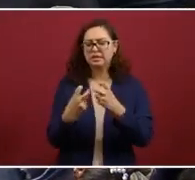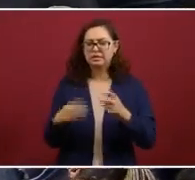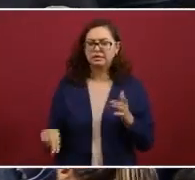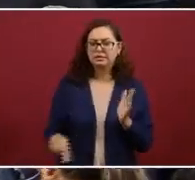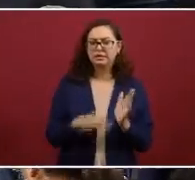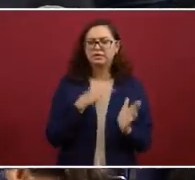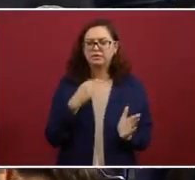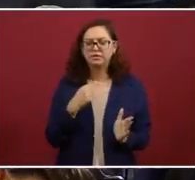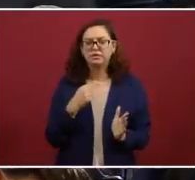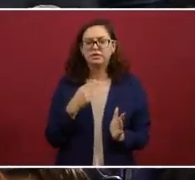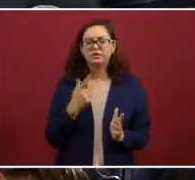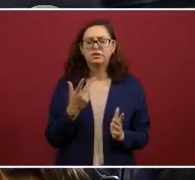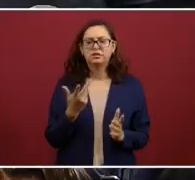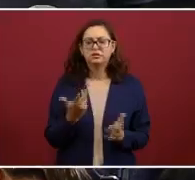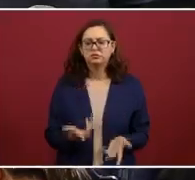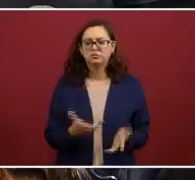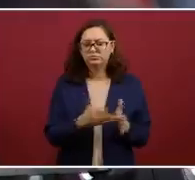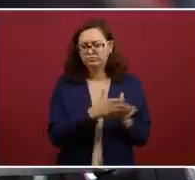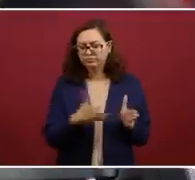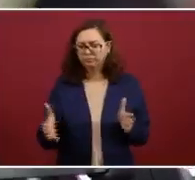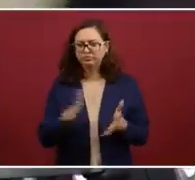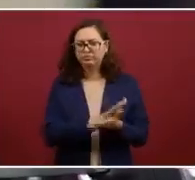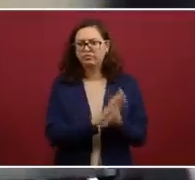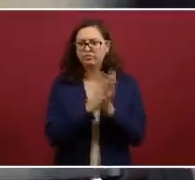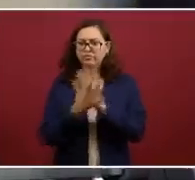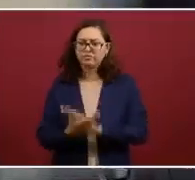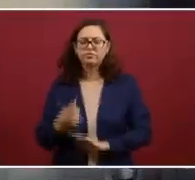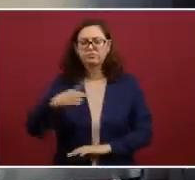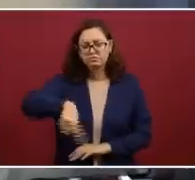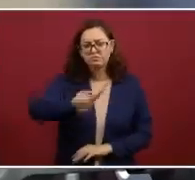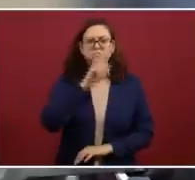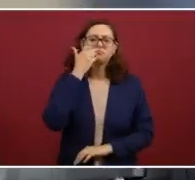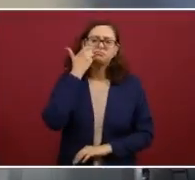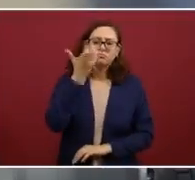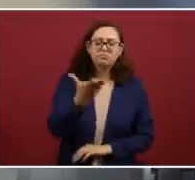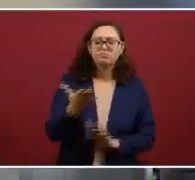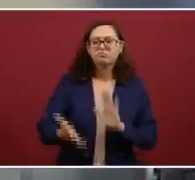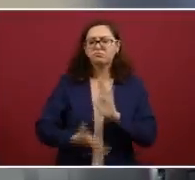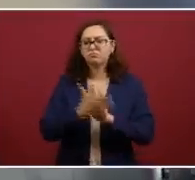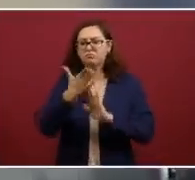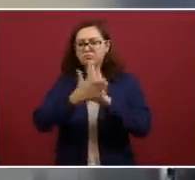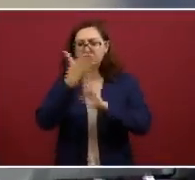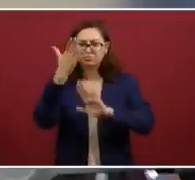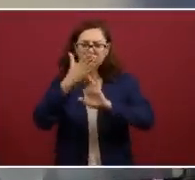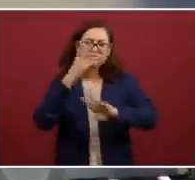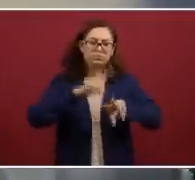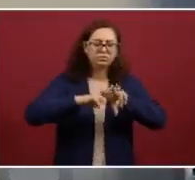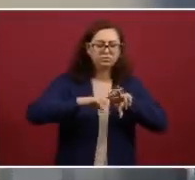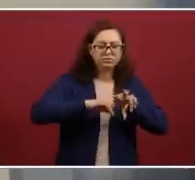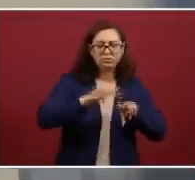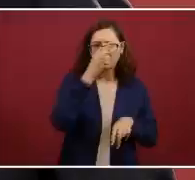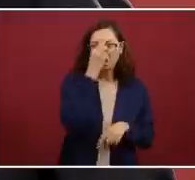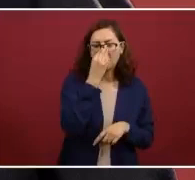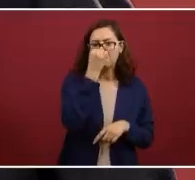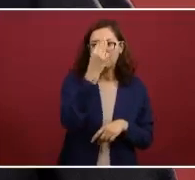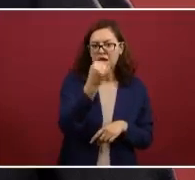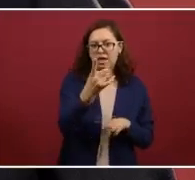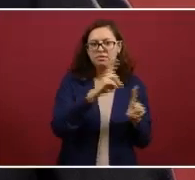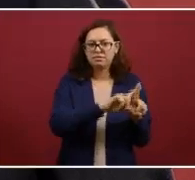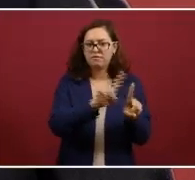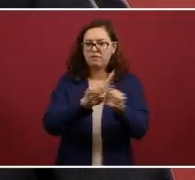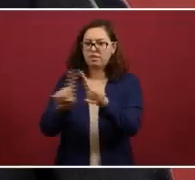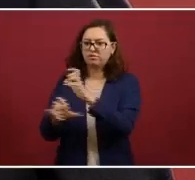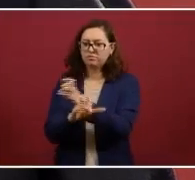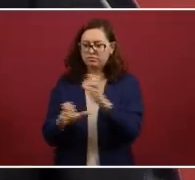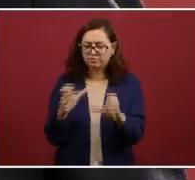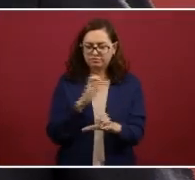que usted en el periodo de transición demostró su interés para que construyera los vagones del Tren Maya, entre otras cosas.